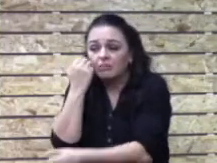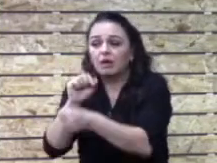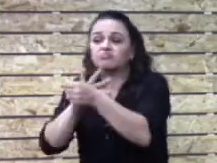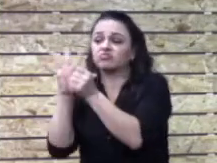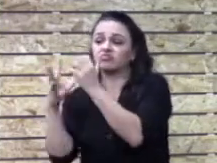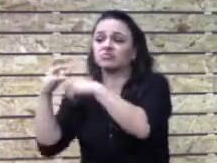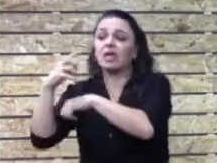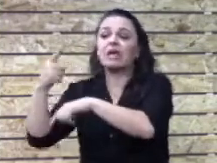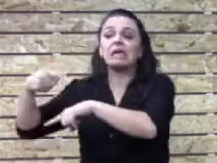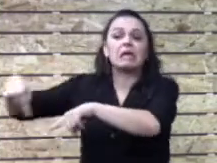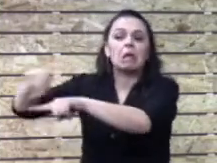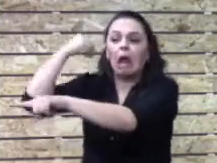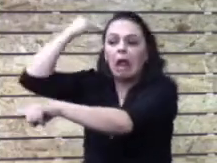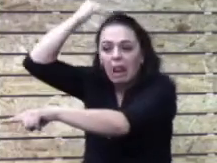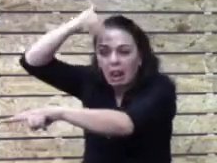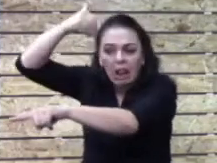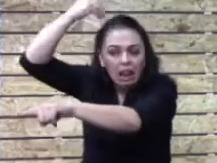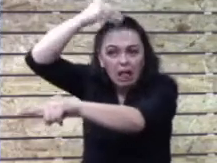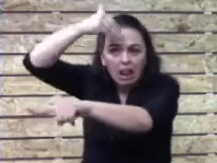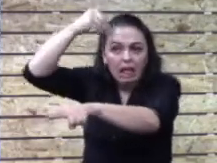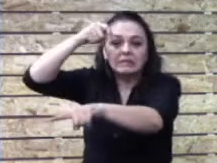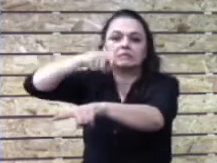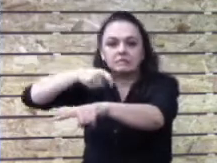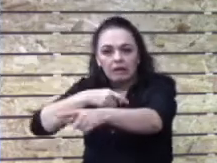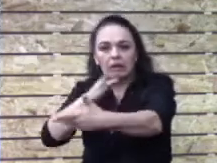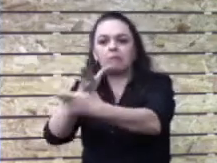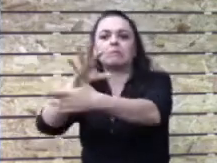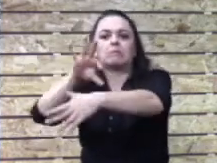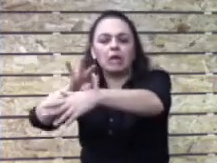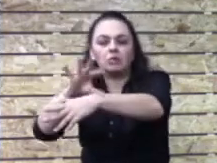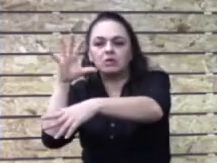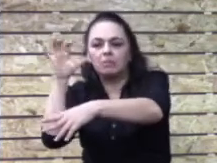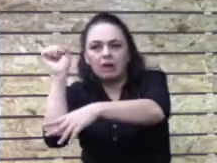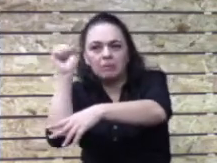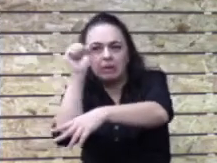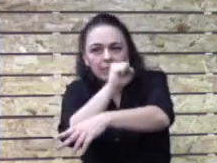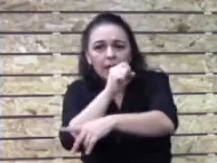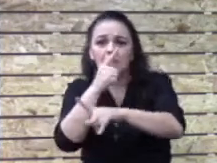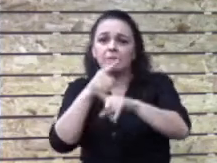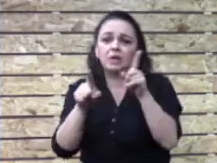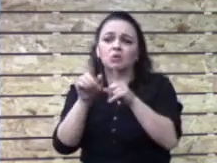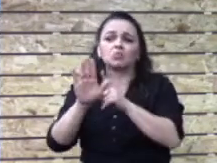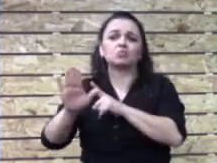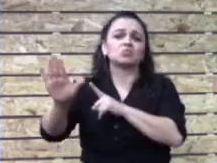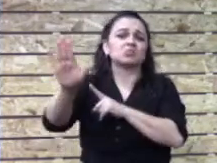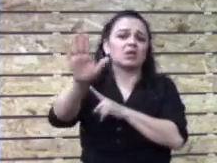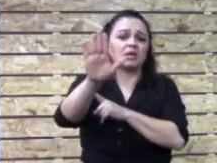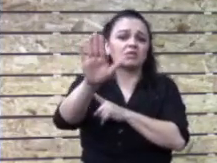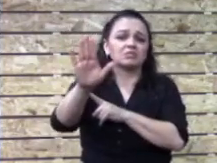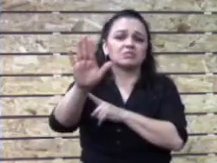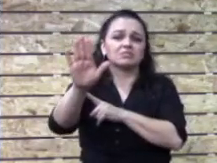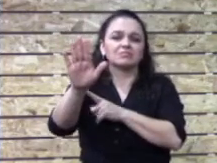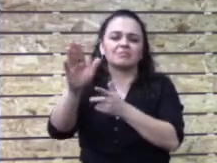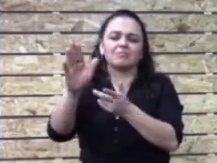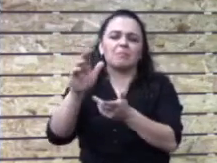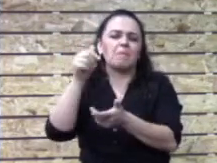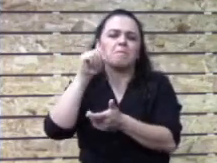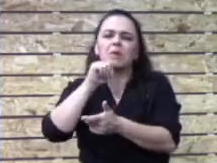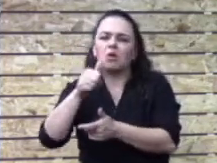y necesitan información médica para saberlo. Yo quiero decirte que estás infectado con el virus del pecado